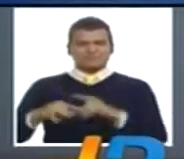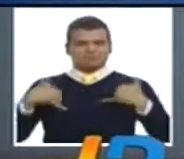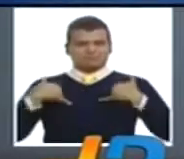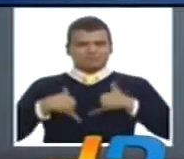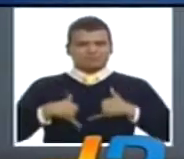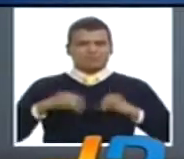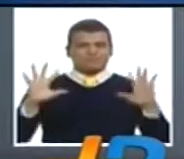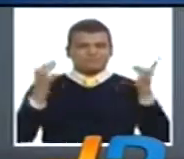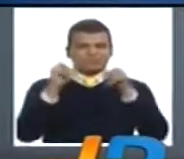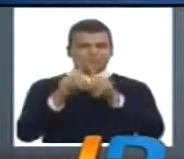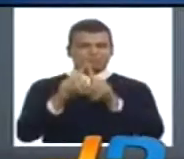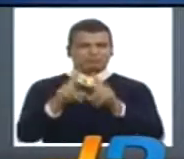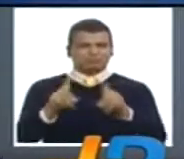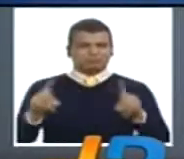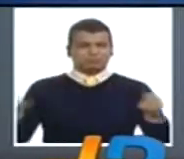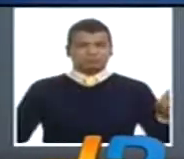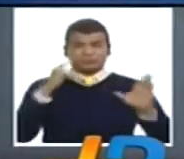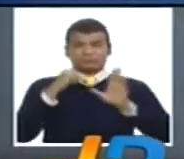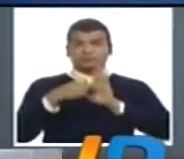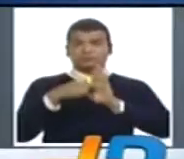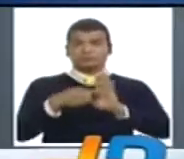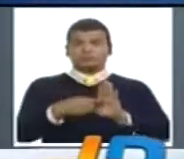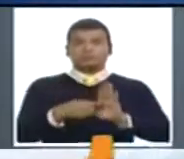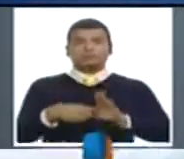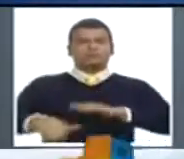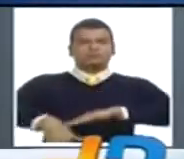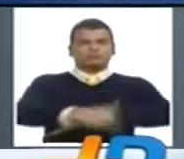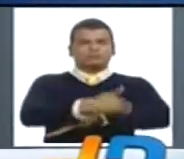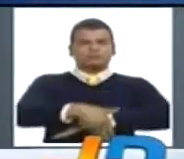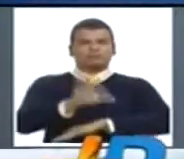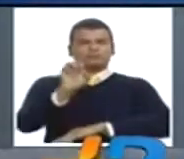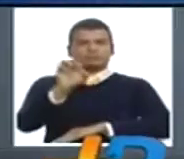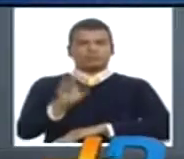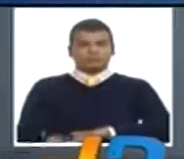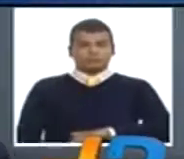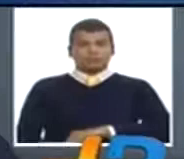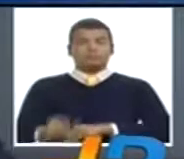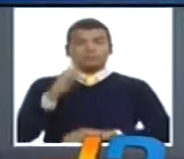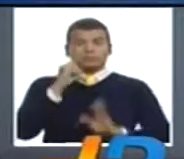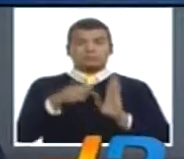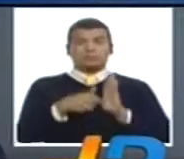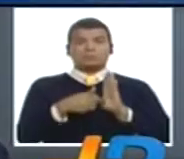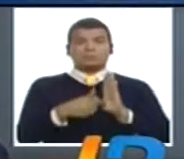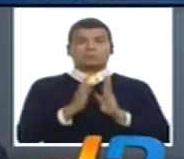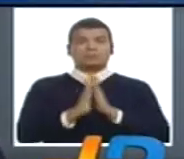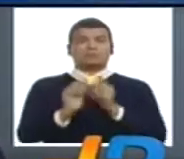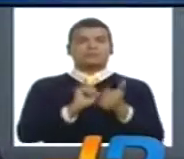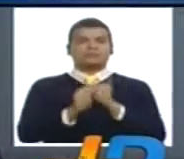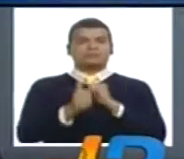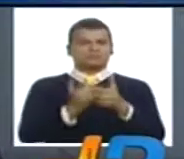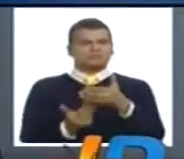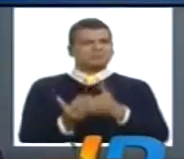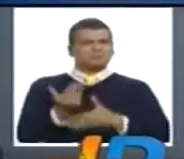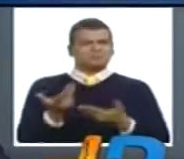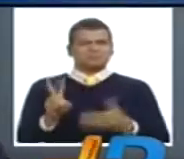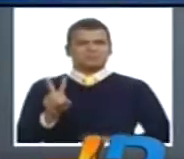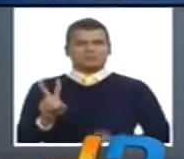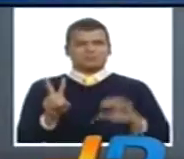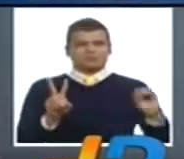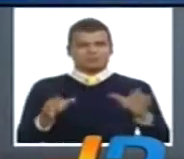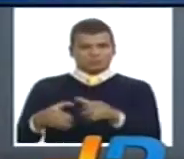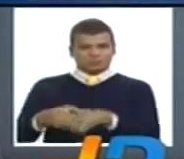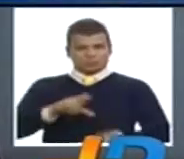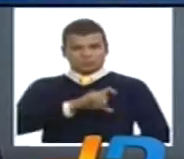para bodas, grados, fiestas y ceremonias especiales, Avenida Estación 4N61, la información deportiva. E iniciamos con el 2-0